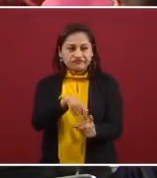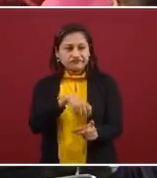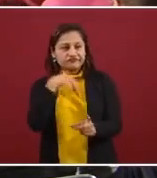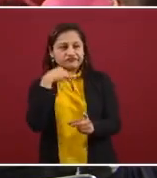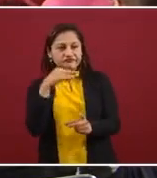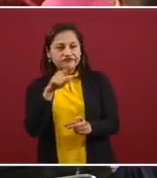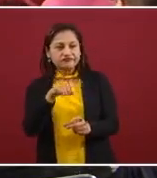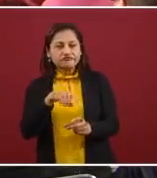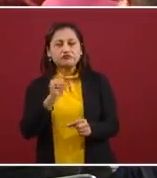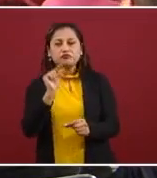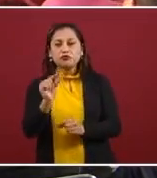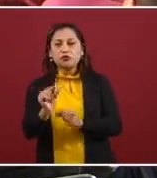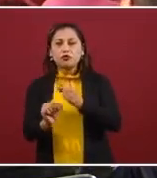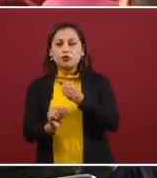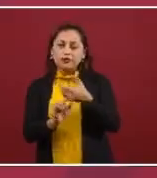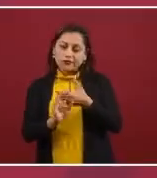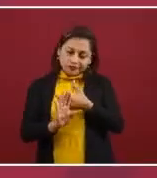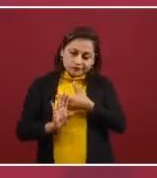dedicaban a saquear